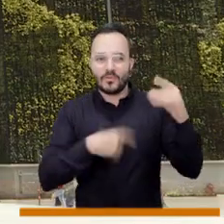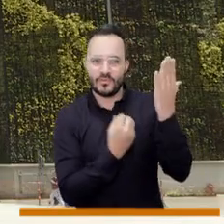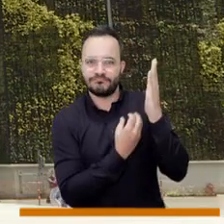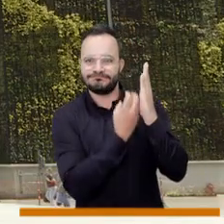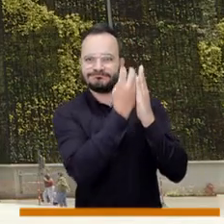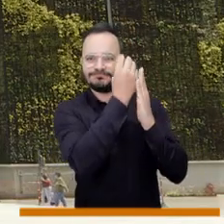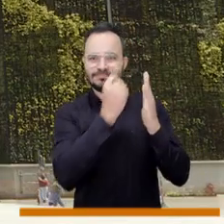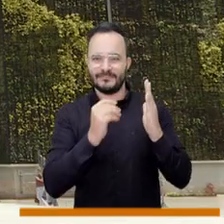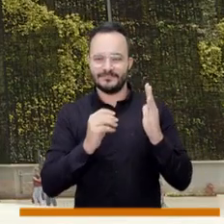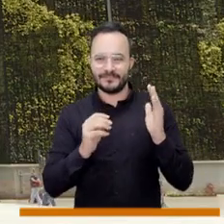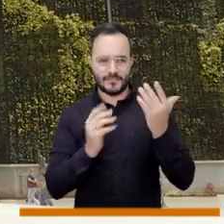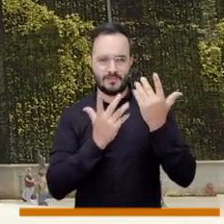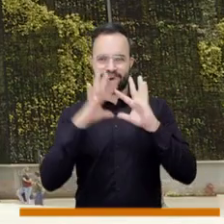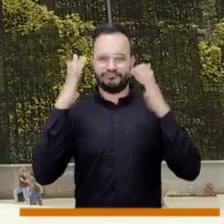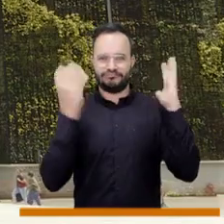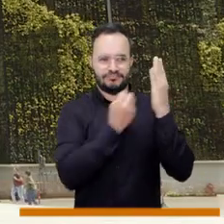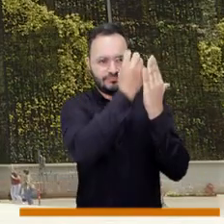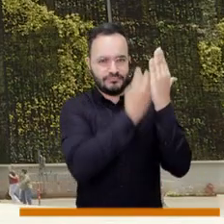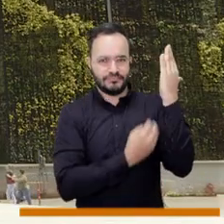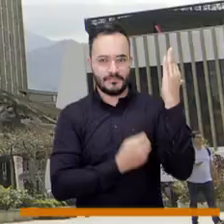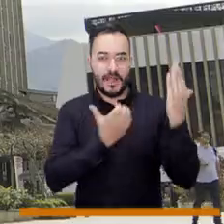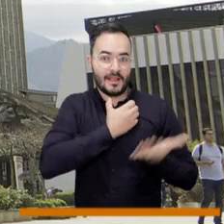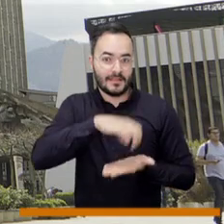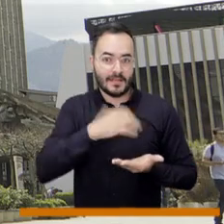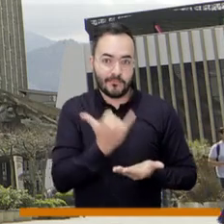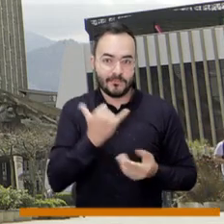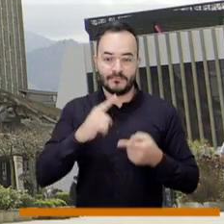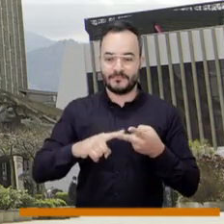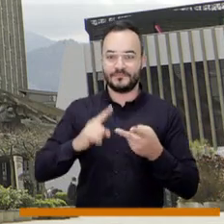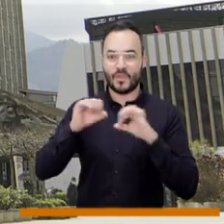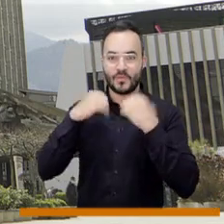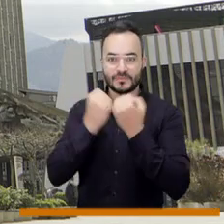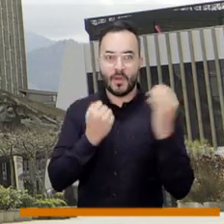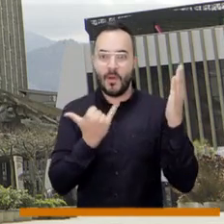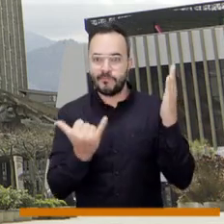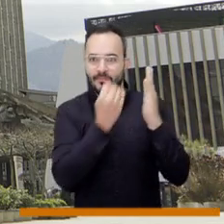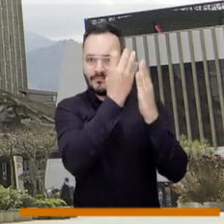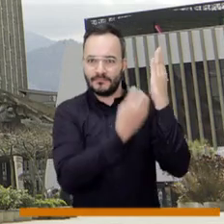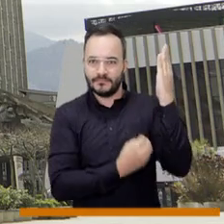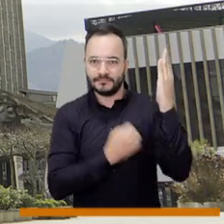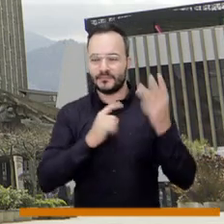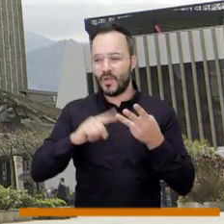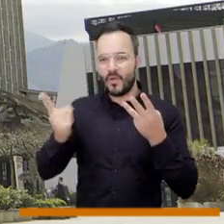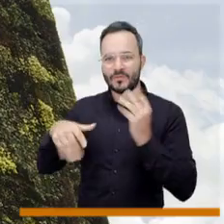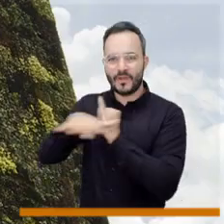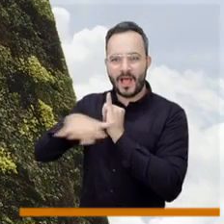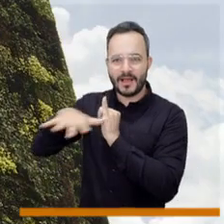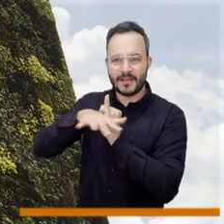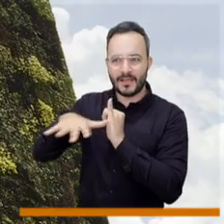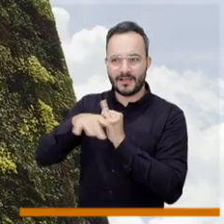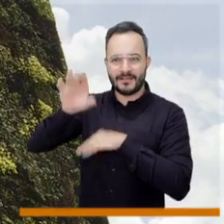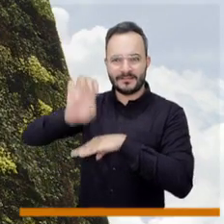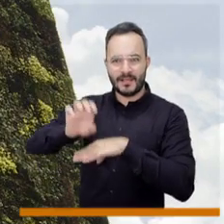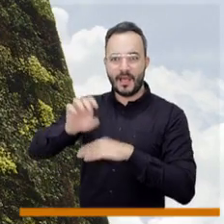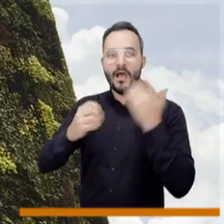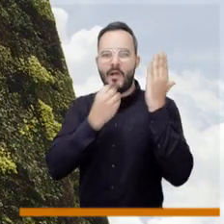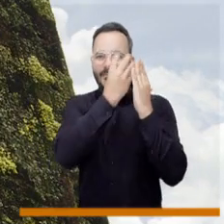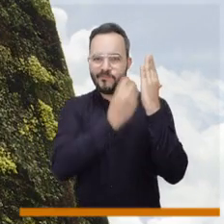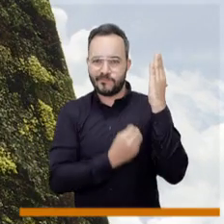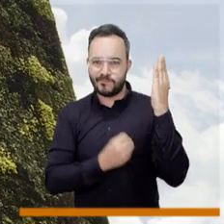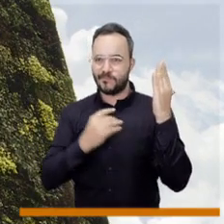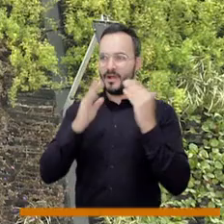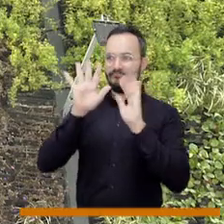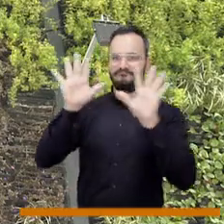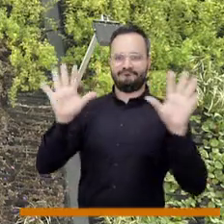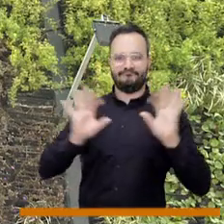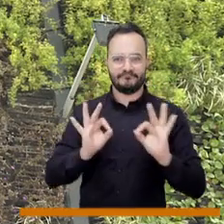verticales, caso del Centro Administrativo Distrital en la Alcaldía, en el Consejo de la Ciudad y en la sede del Área Metropolitana.